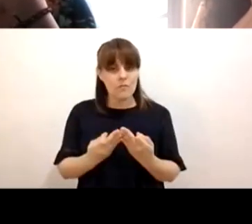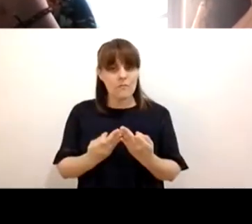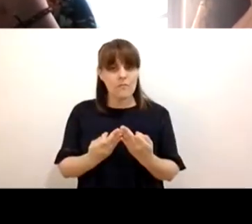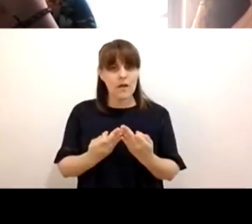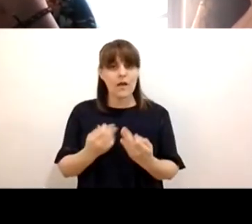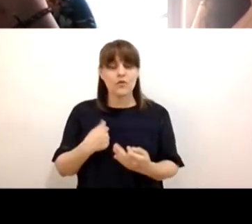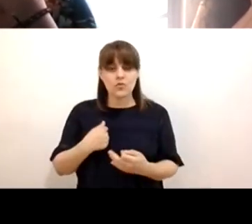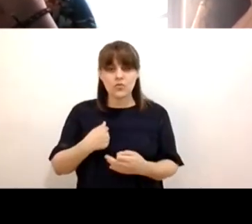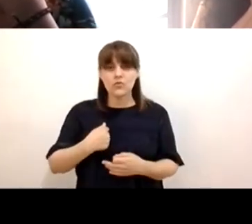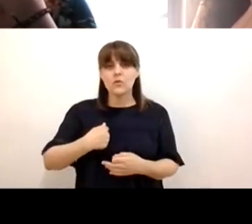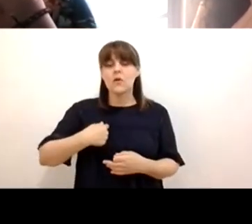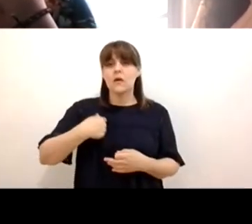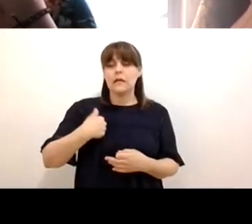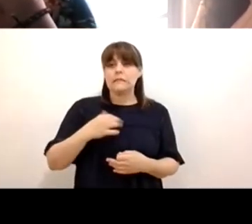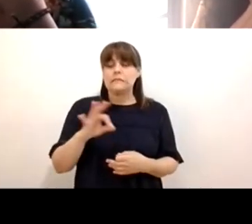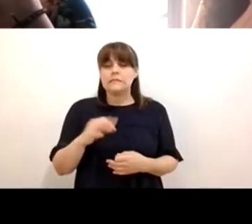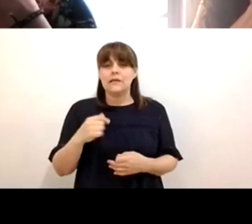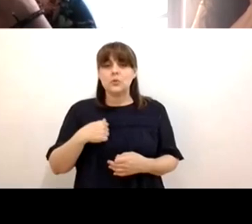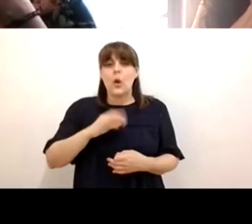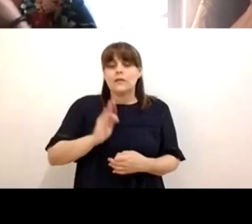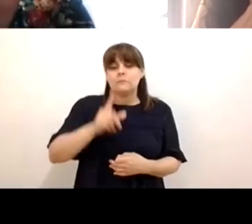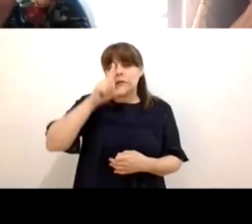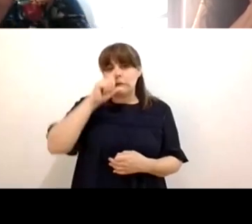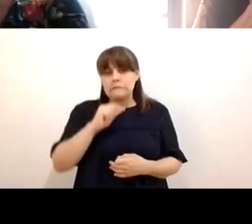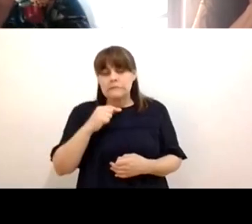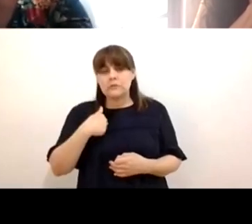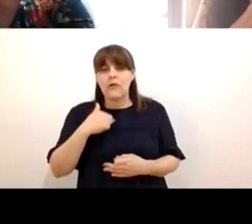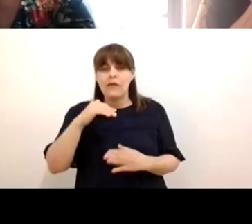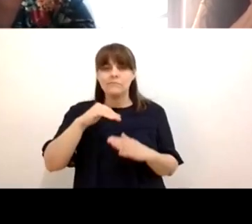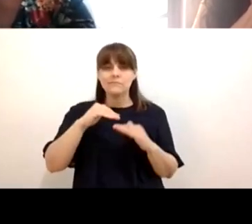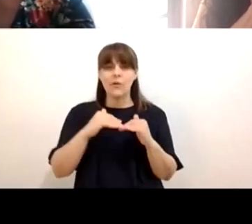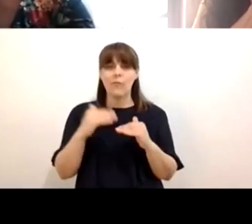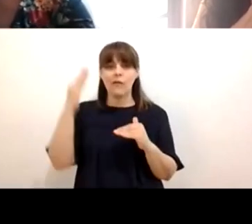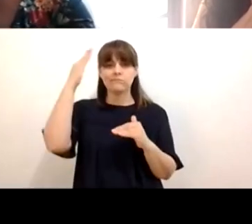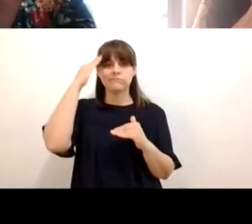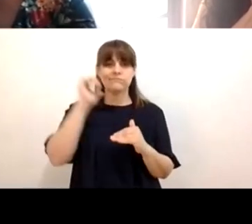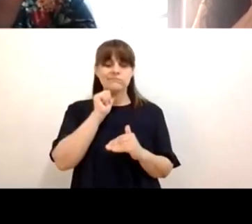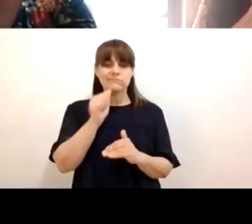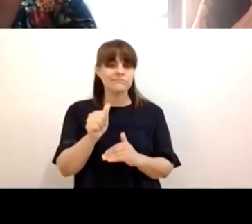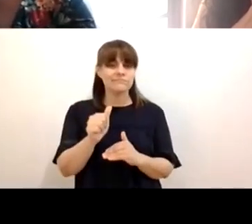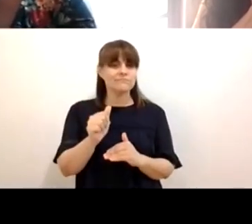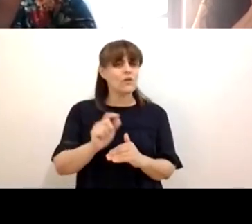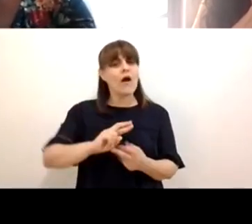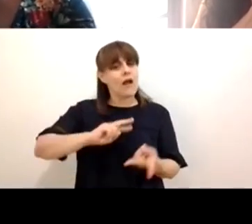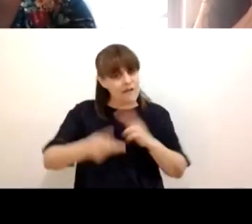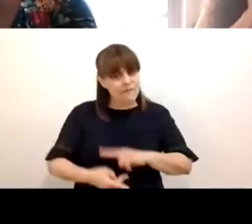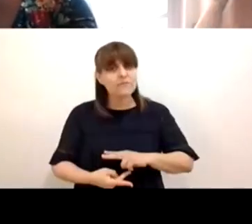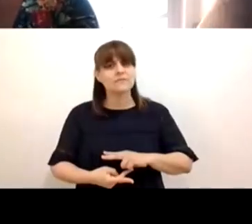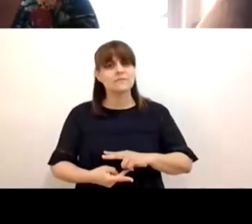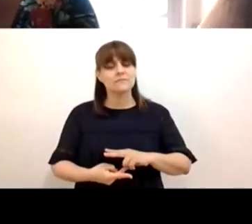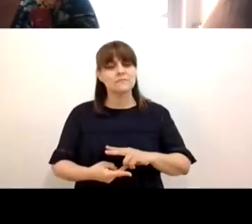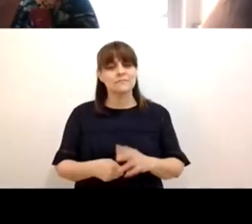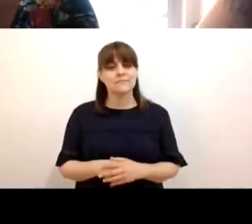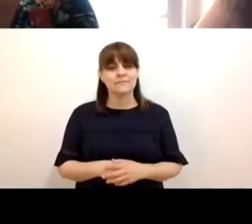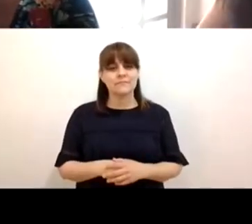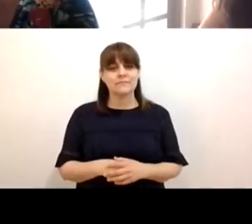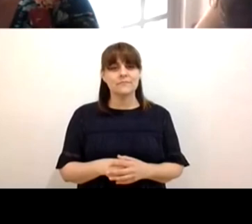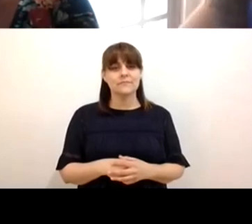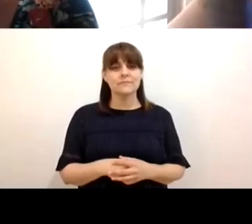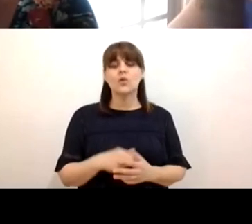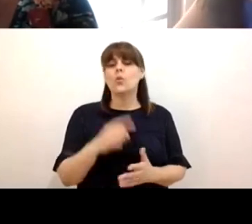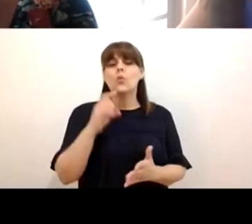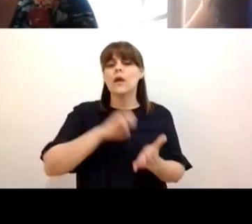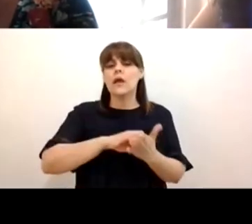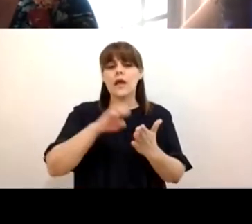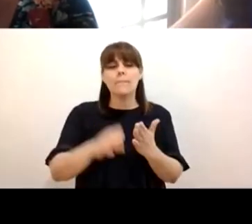al contrario uno cobra no me va a engañar yo quiero dar un último